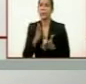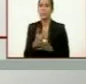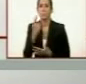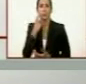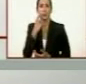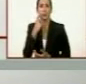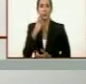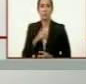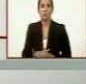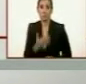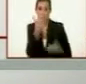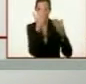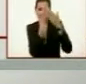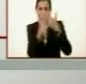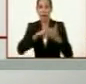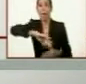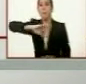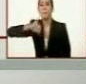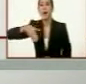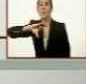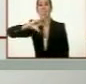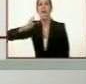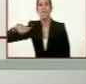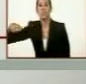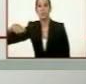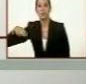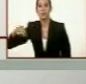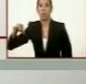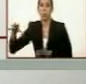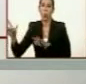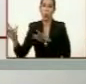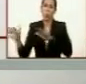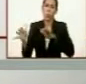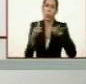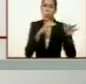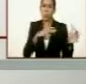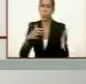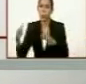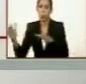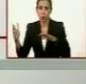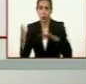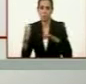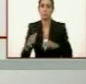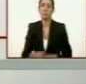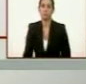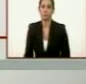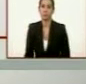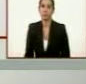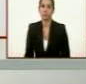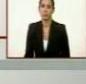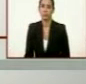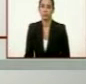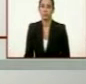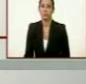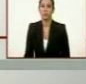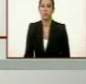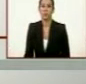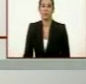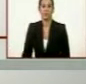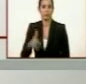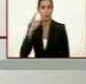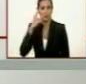nosotros frente al mar Caribe. Las ondas tropicales afectan enormemente a este estado porque el nivel